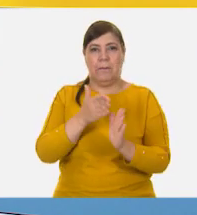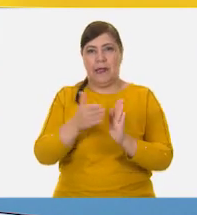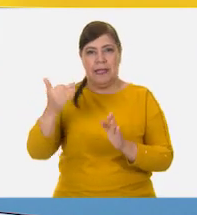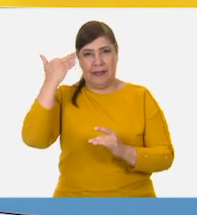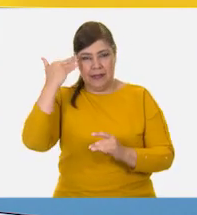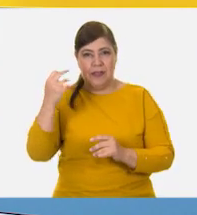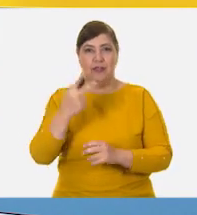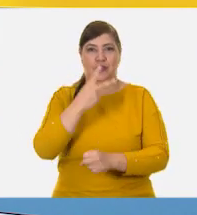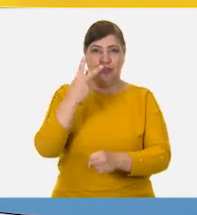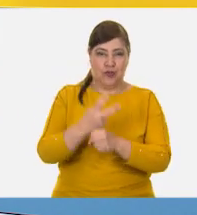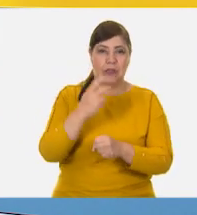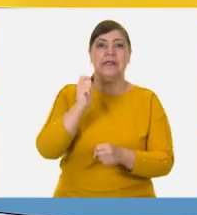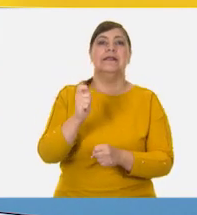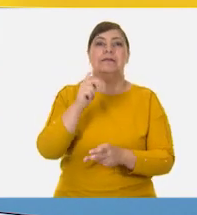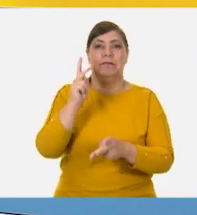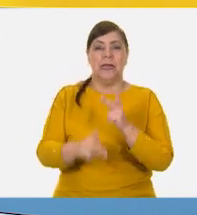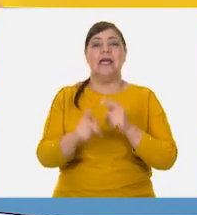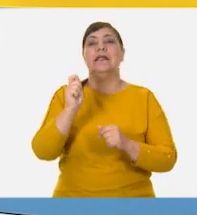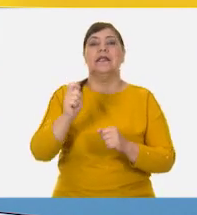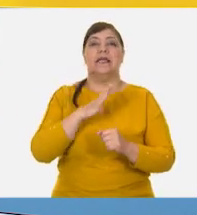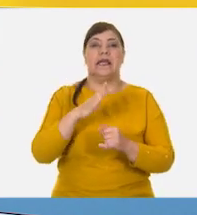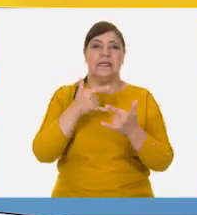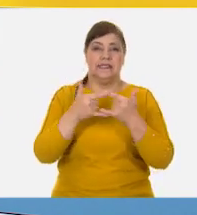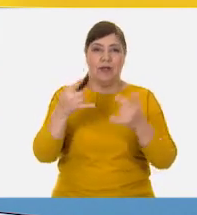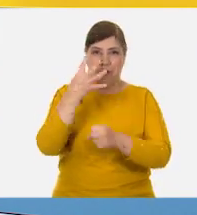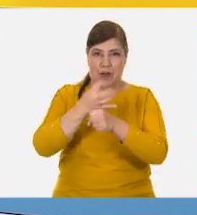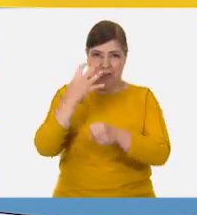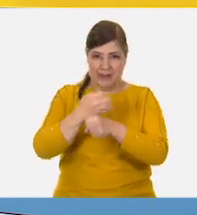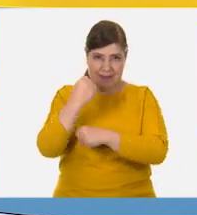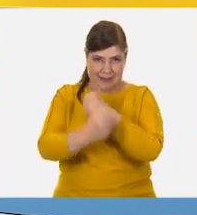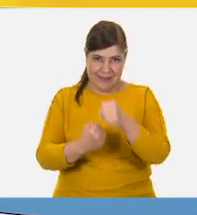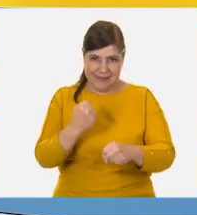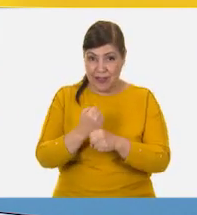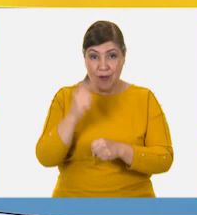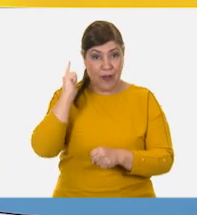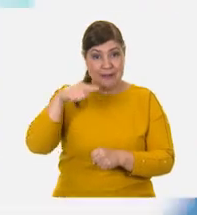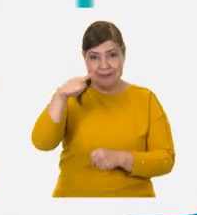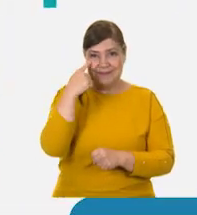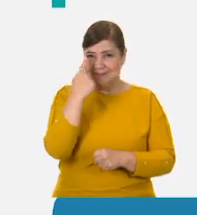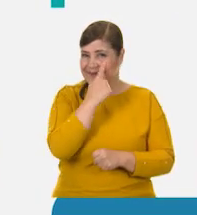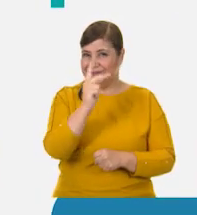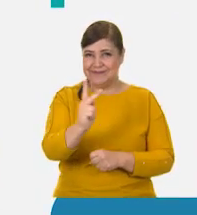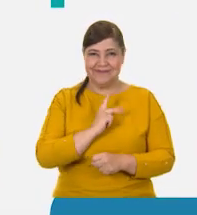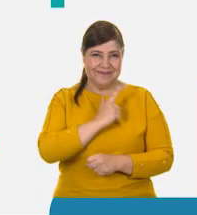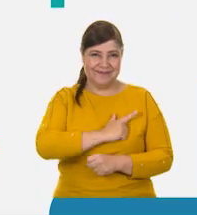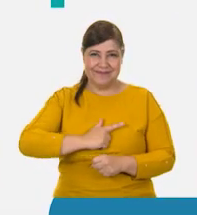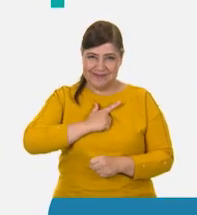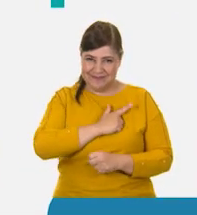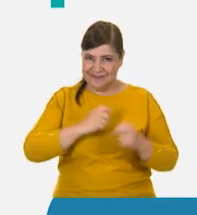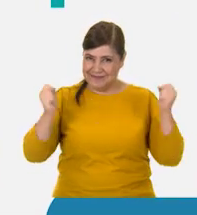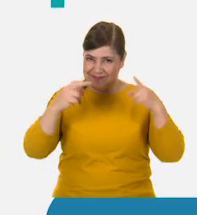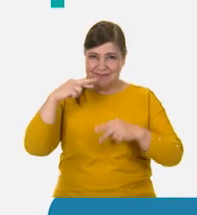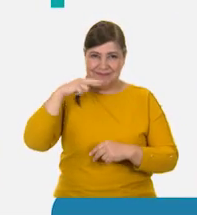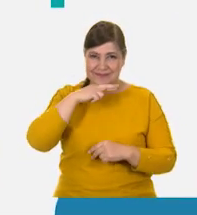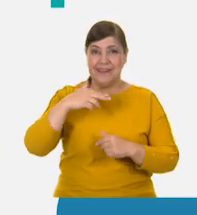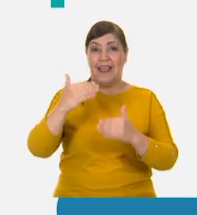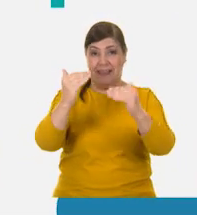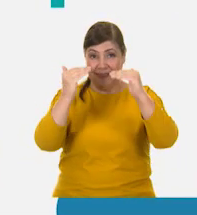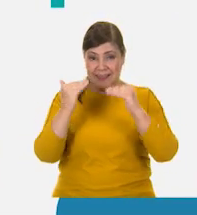de 4º grado y espero lo hayan disfrutado tanto como nosotras. Nos vemos en la próxima. A continuación, lengua